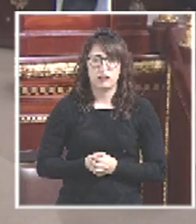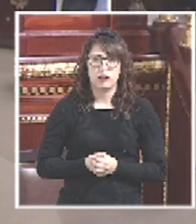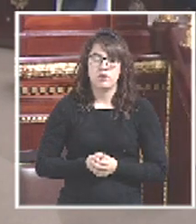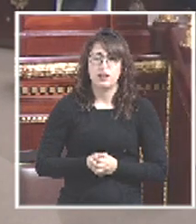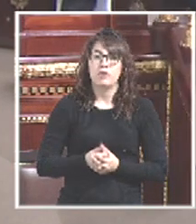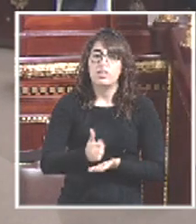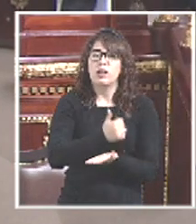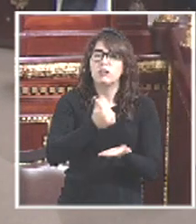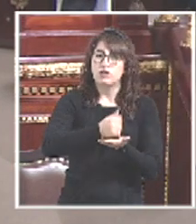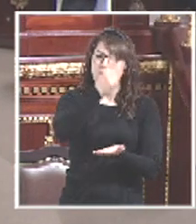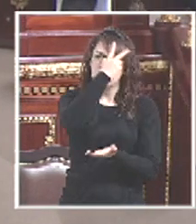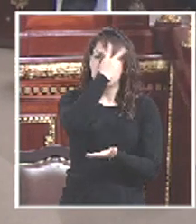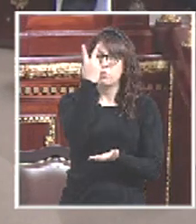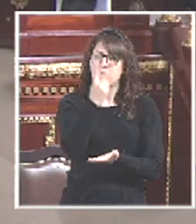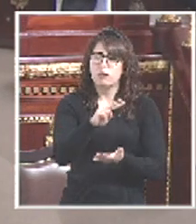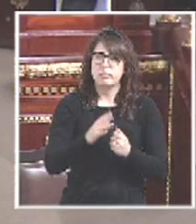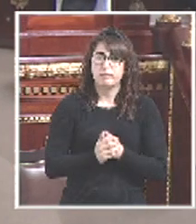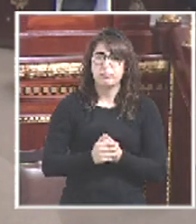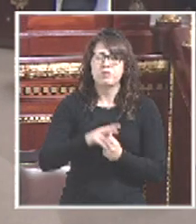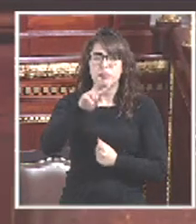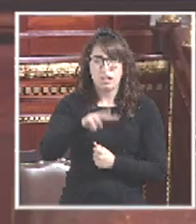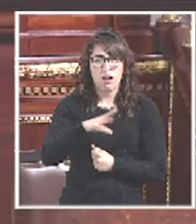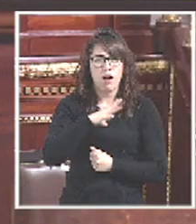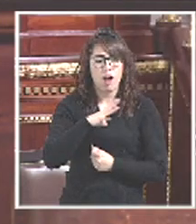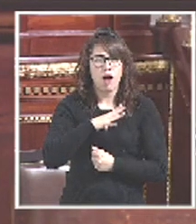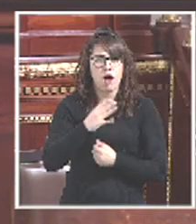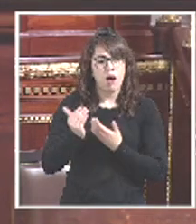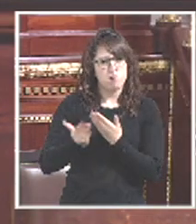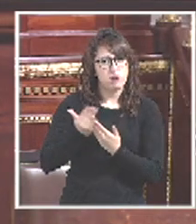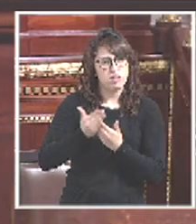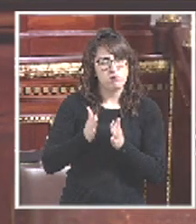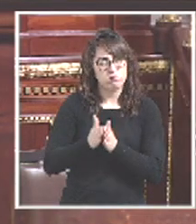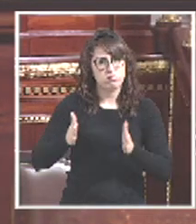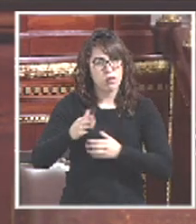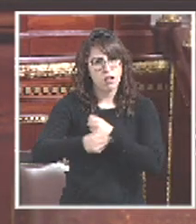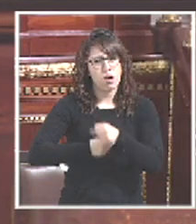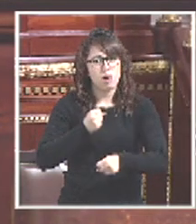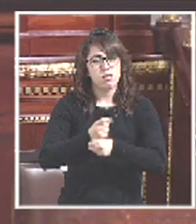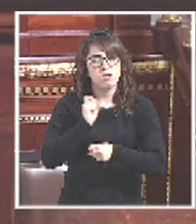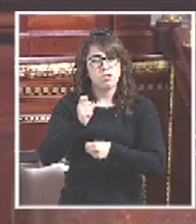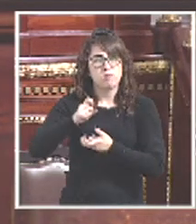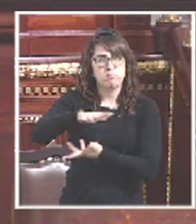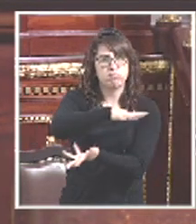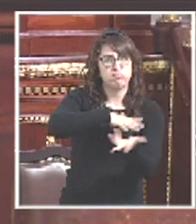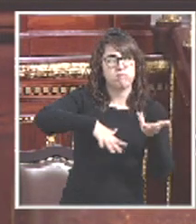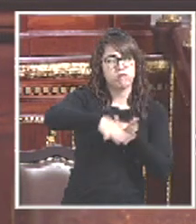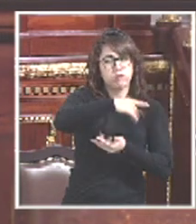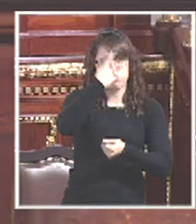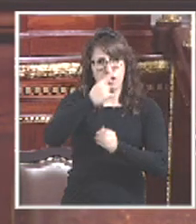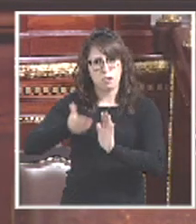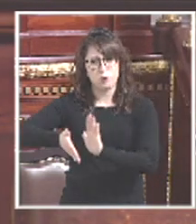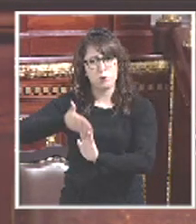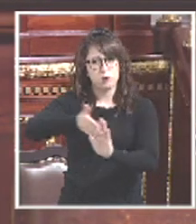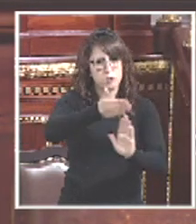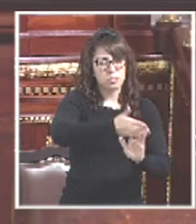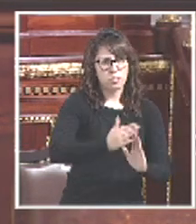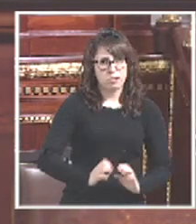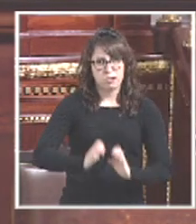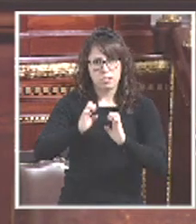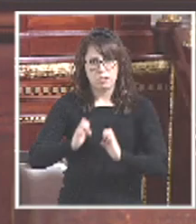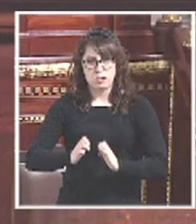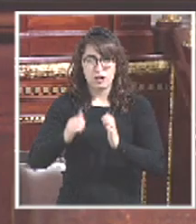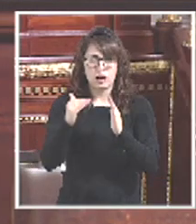México ha experimentado un gran desarrollo inmobiliario en los últimos años, primordialmente en la construcción de viviendas, así como edificaciones de